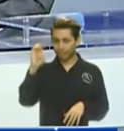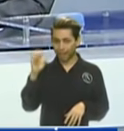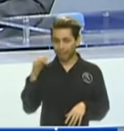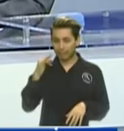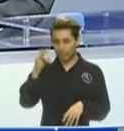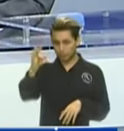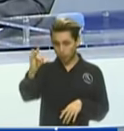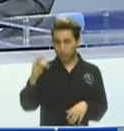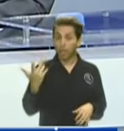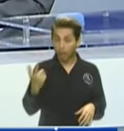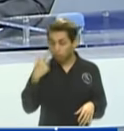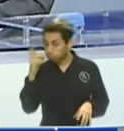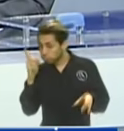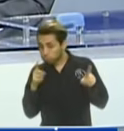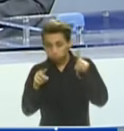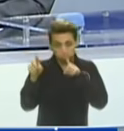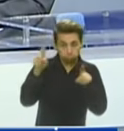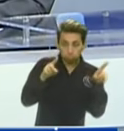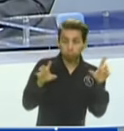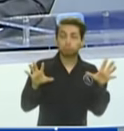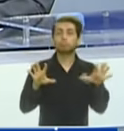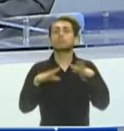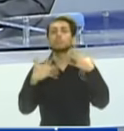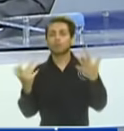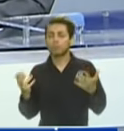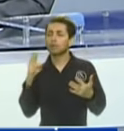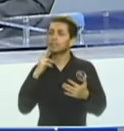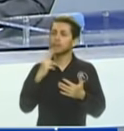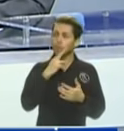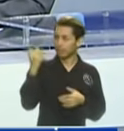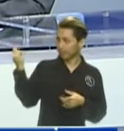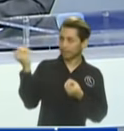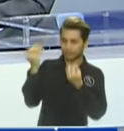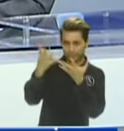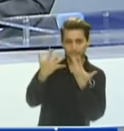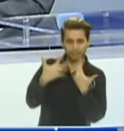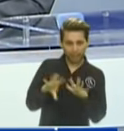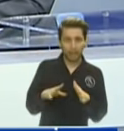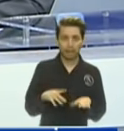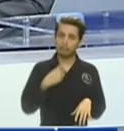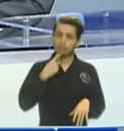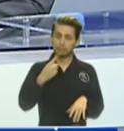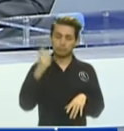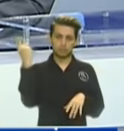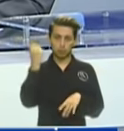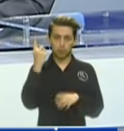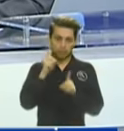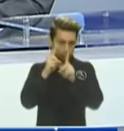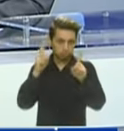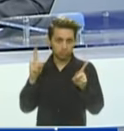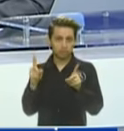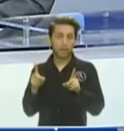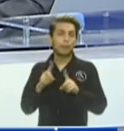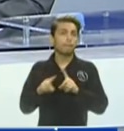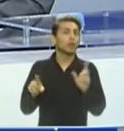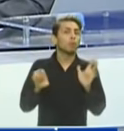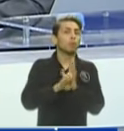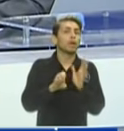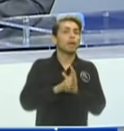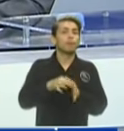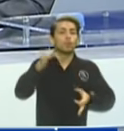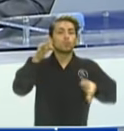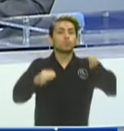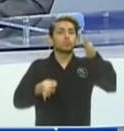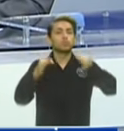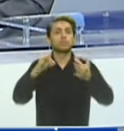comerciales, también habló un poco de los restaurantes, que me parece ese distanciamiento social es importante, pero hay sectores como el justicia, por ejemplo, donde los abogados